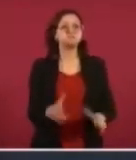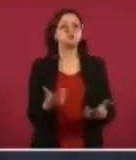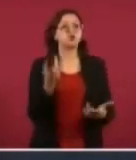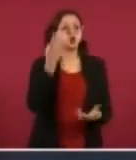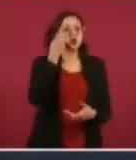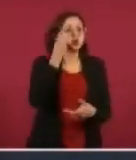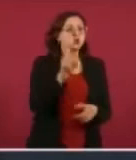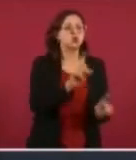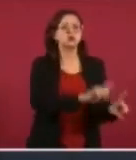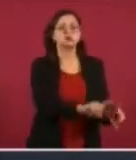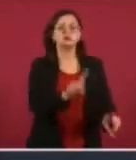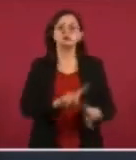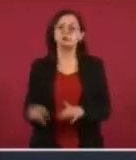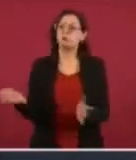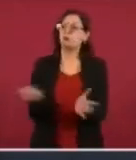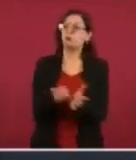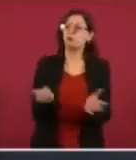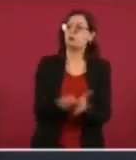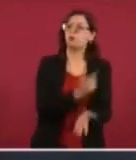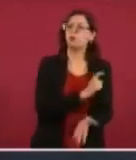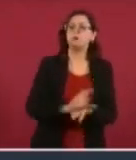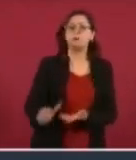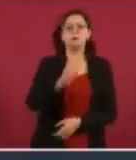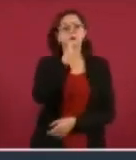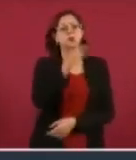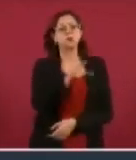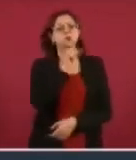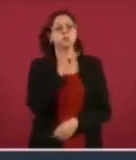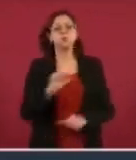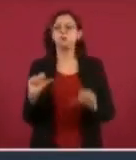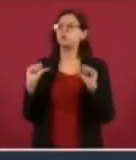empresariales y financieras.